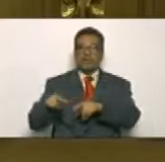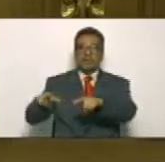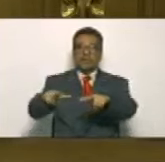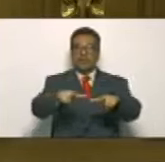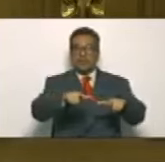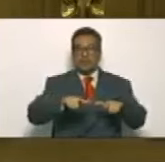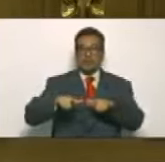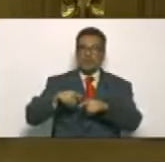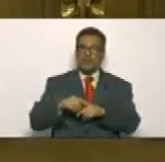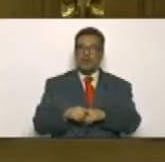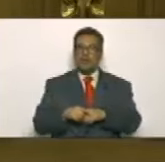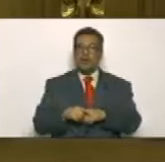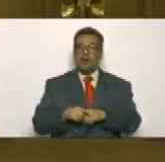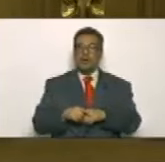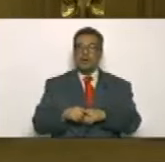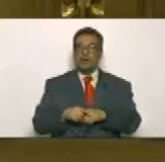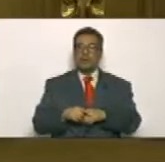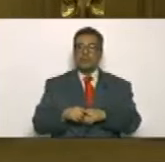tierras pasó.